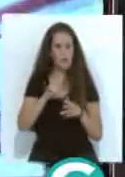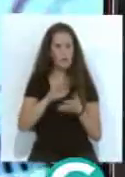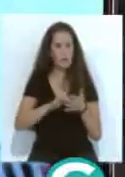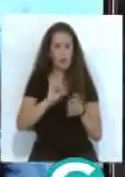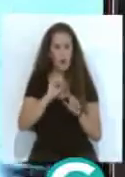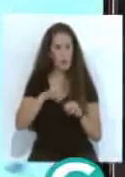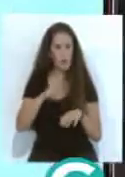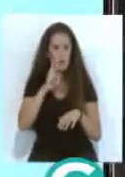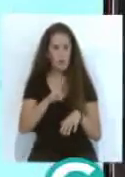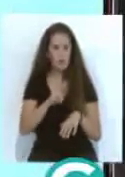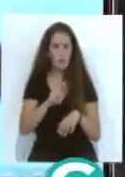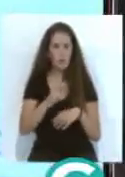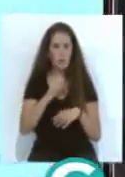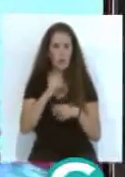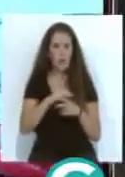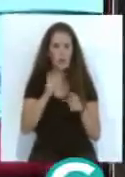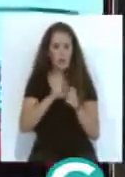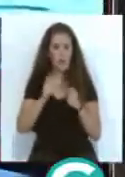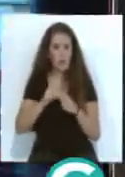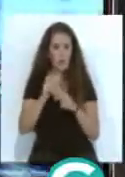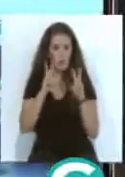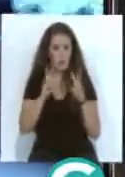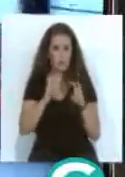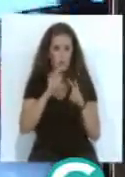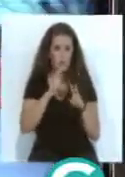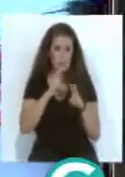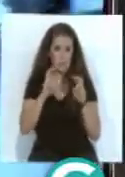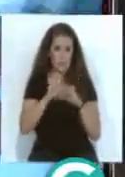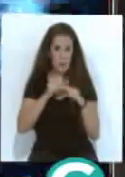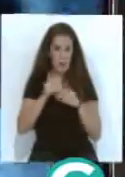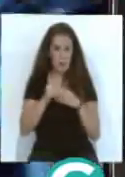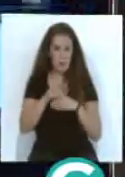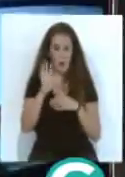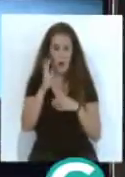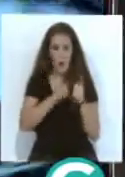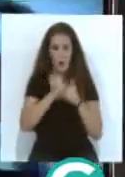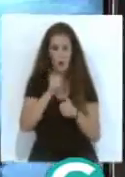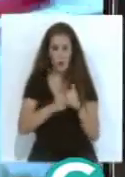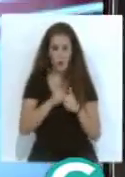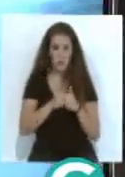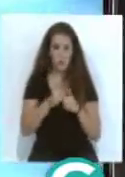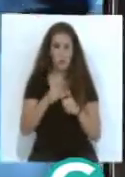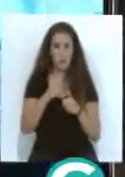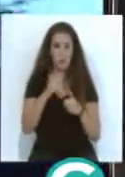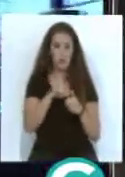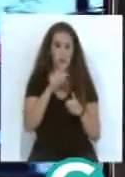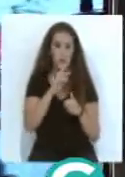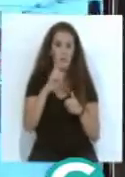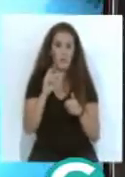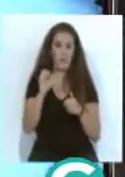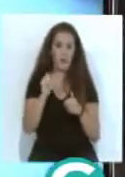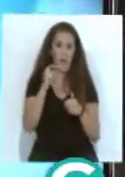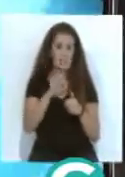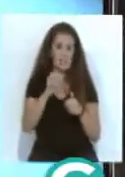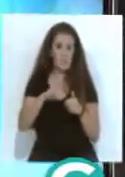nos habíamos encontrado con que se anunciara un título para el próximo concurso del Falla con un flash mob que